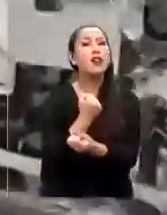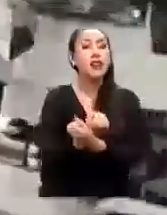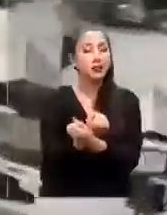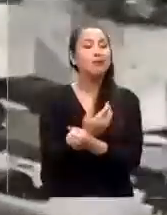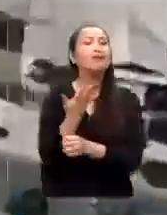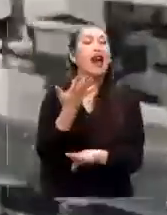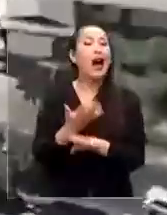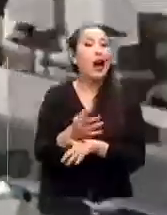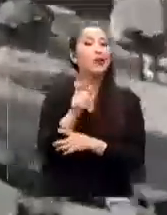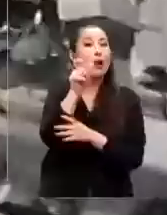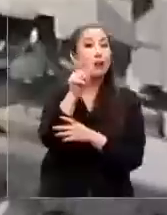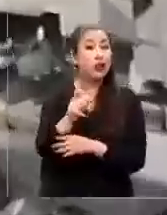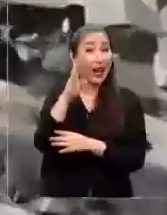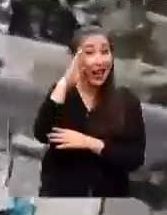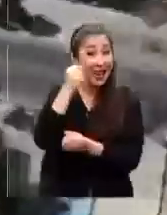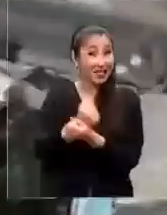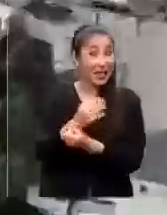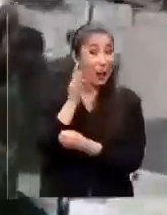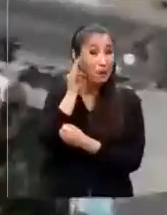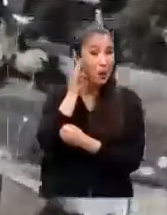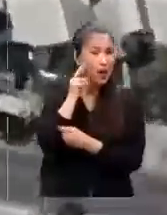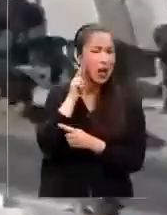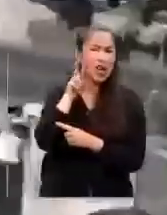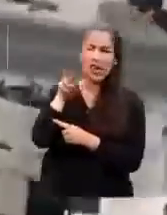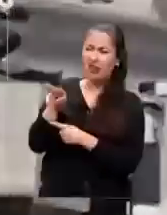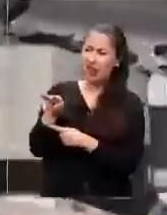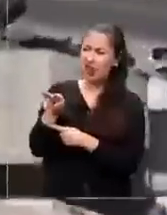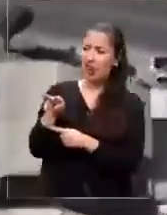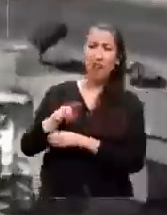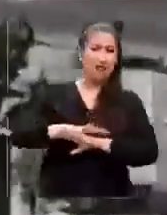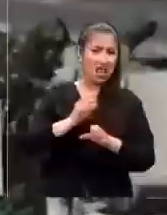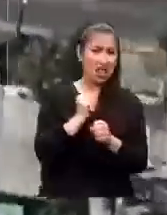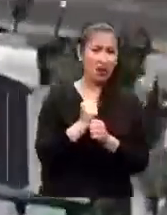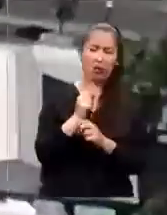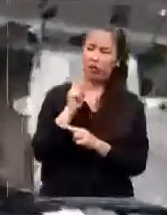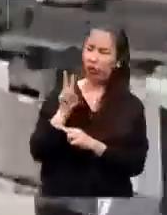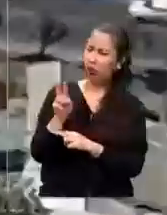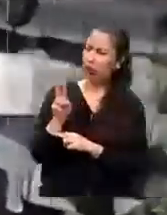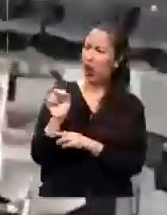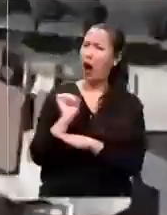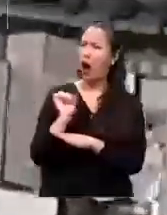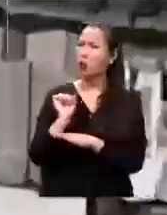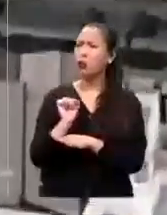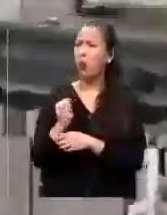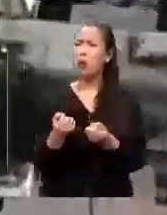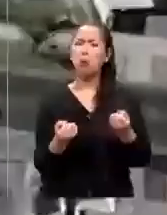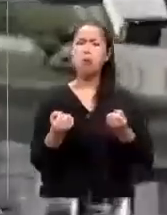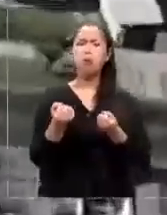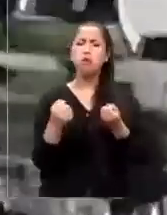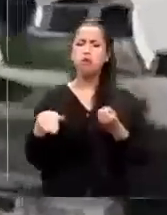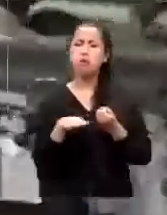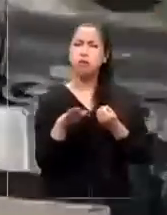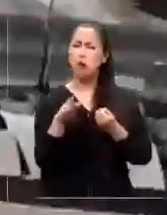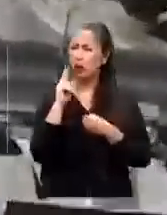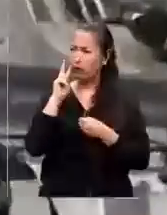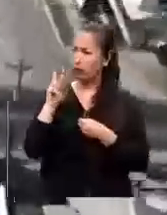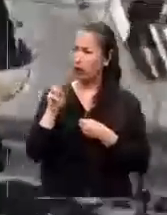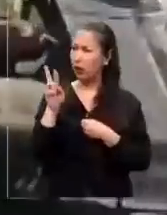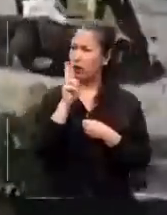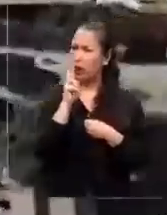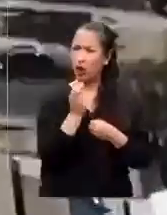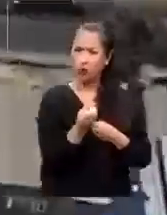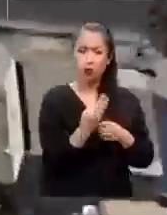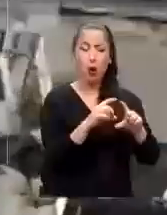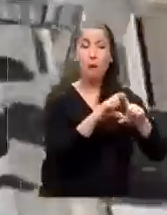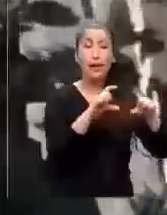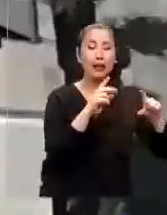funcionaria policial saliente de turno que se percata de una conducción sospechosa del conductor de este vehículo. Consulta la patente con el 133,